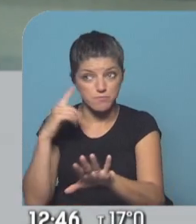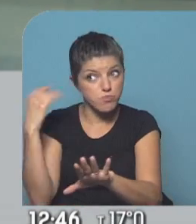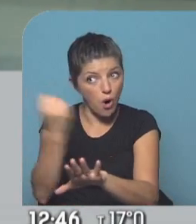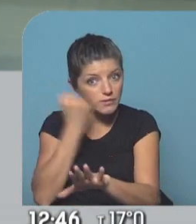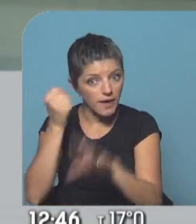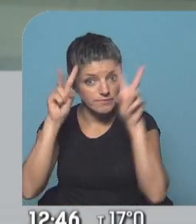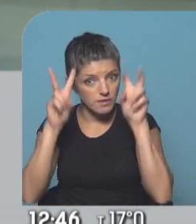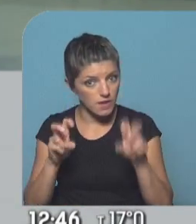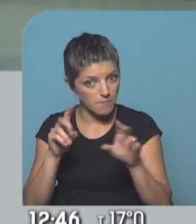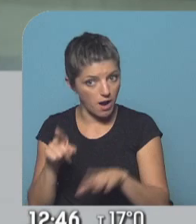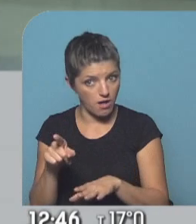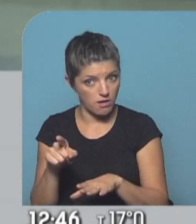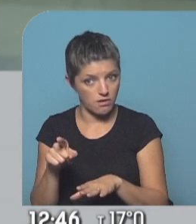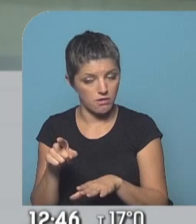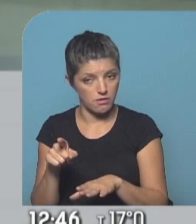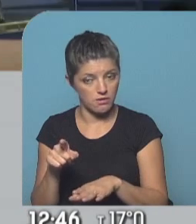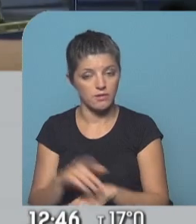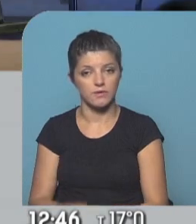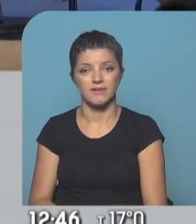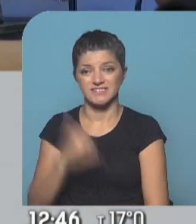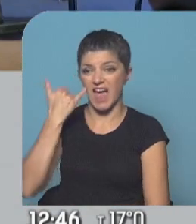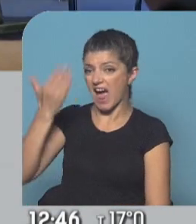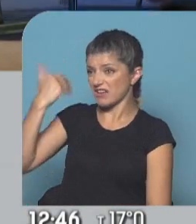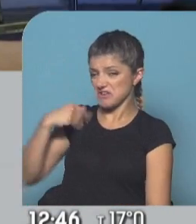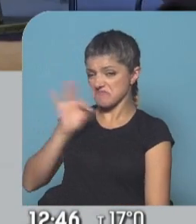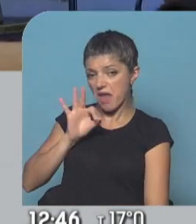lo ha tenido en Alemania desde hace décadas.